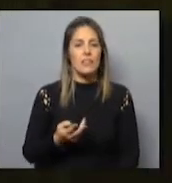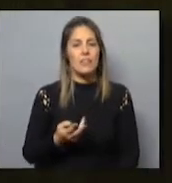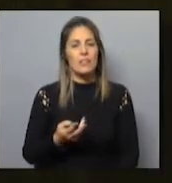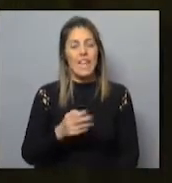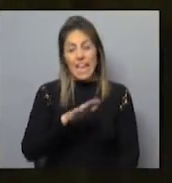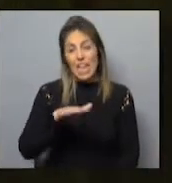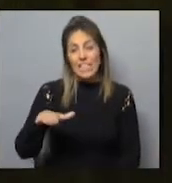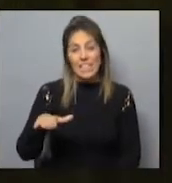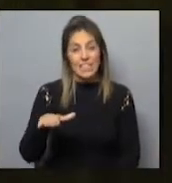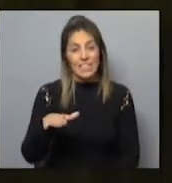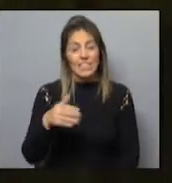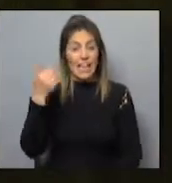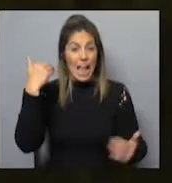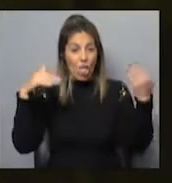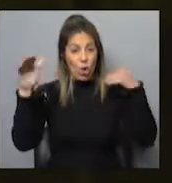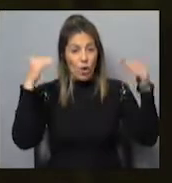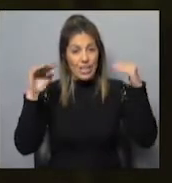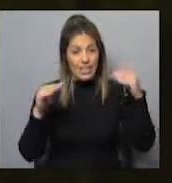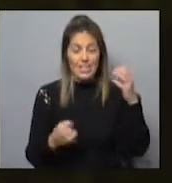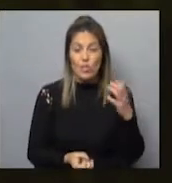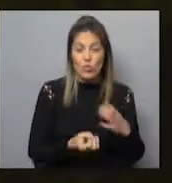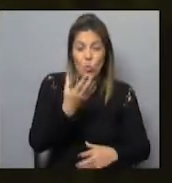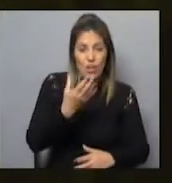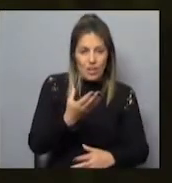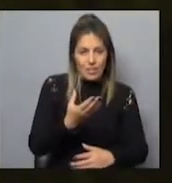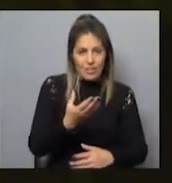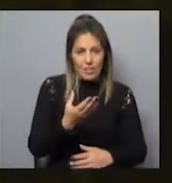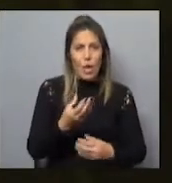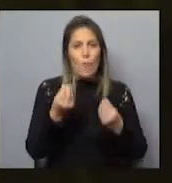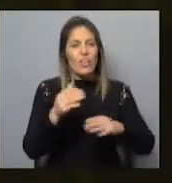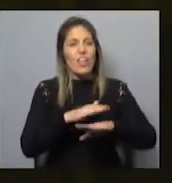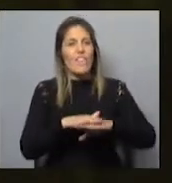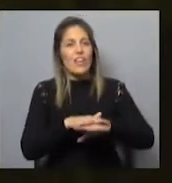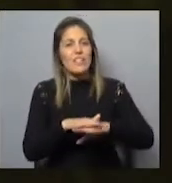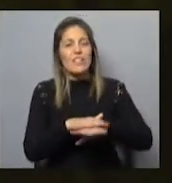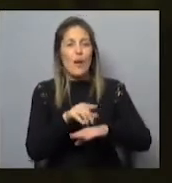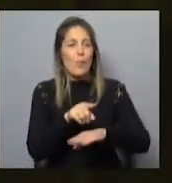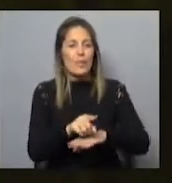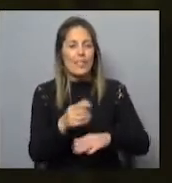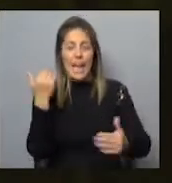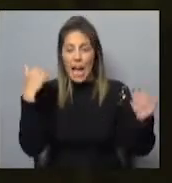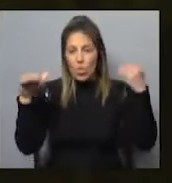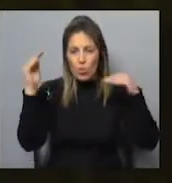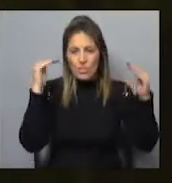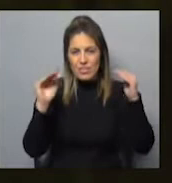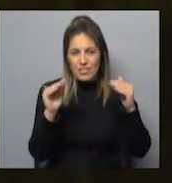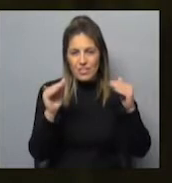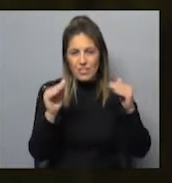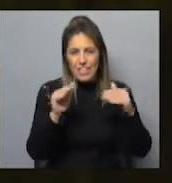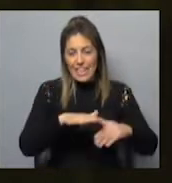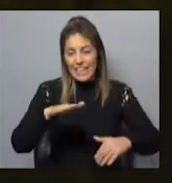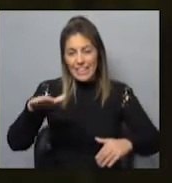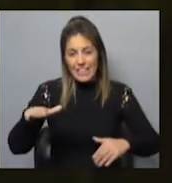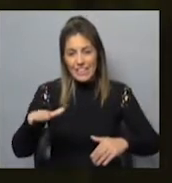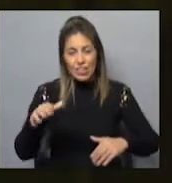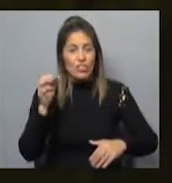las necesidad all esencias surjan porque básicamente tenemos adolescentes y niños